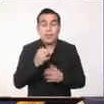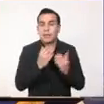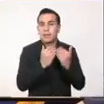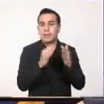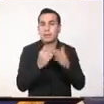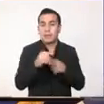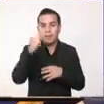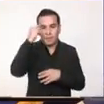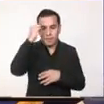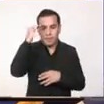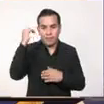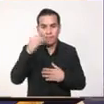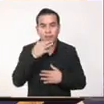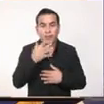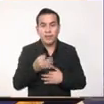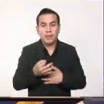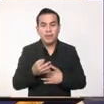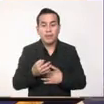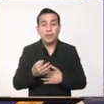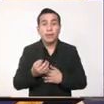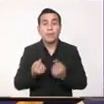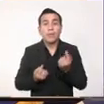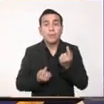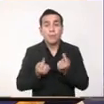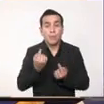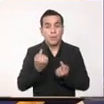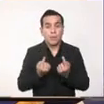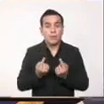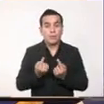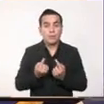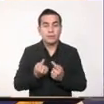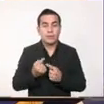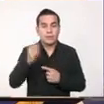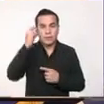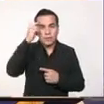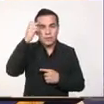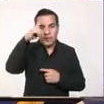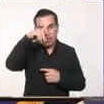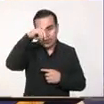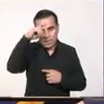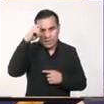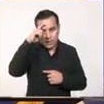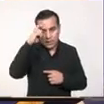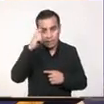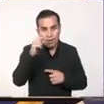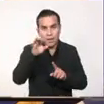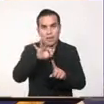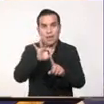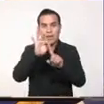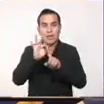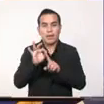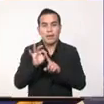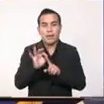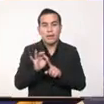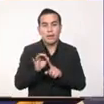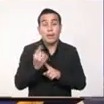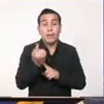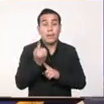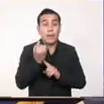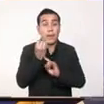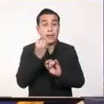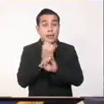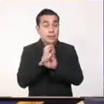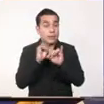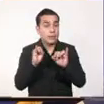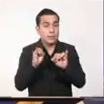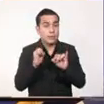electos por políticos y siempre tiene que haber un trabajo para tratar de elegir gente